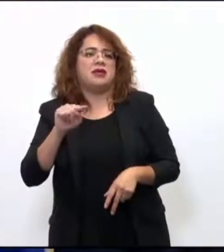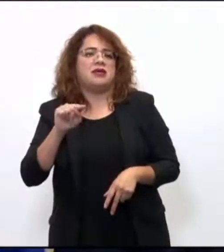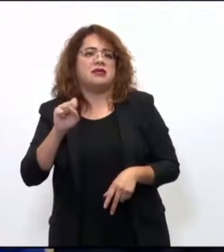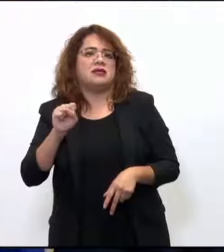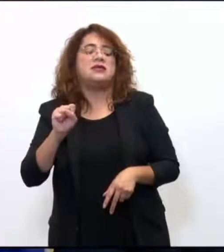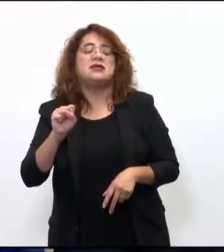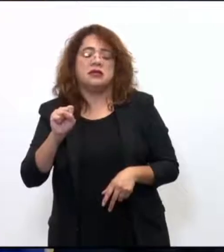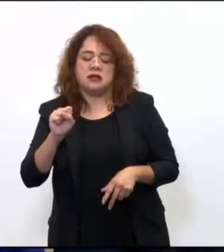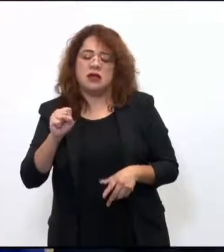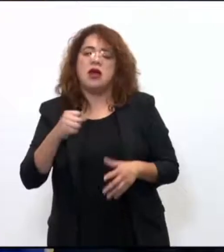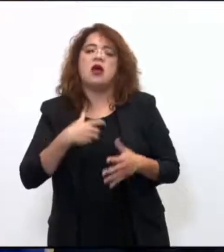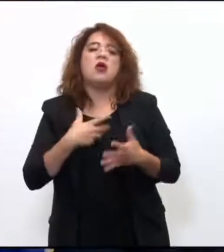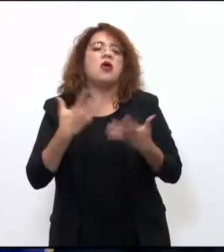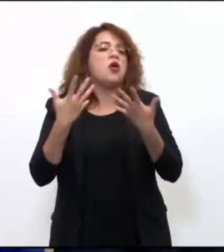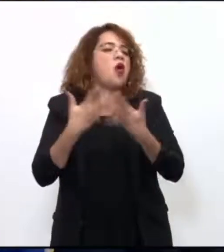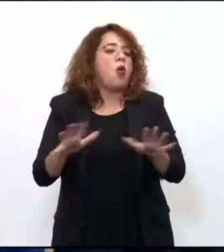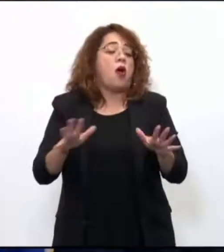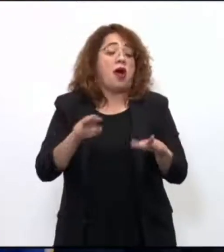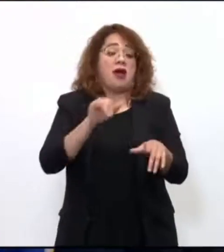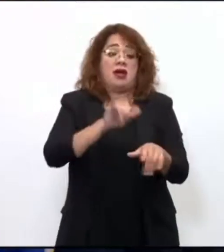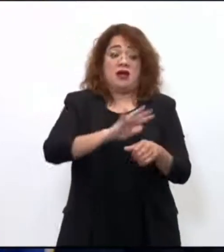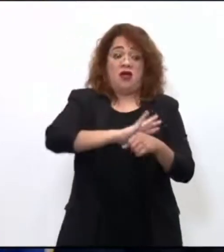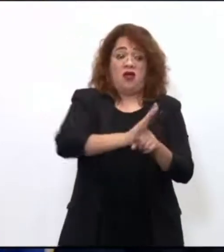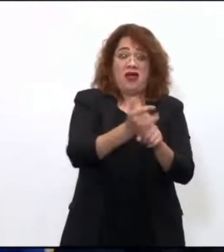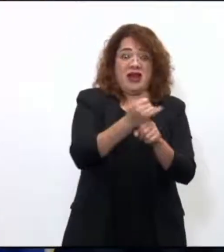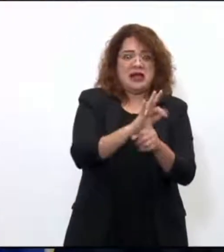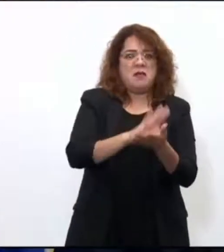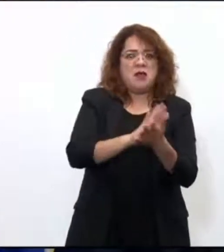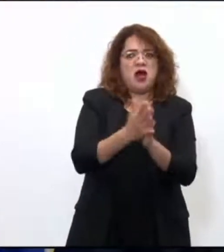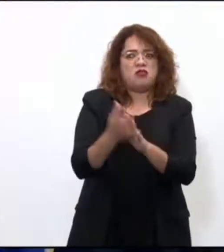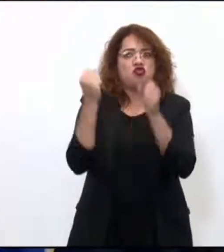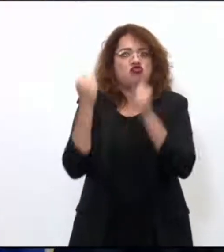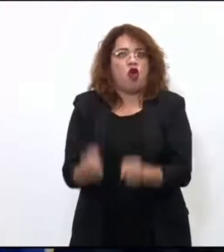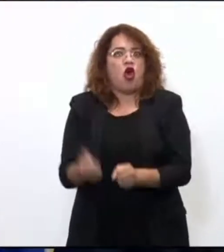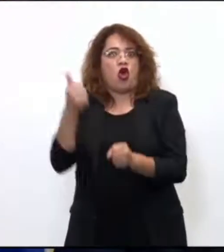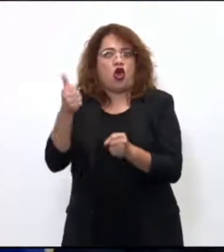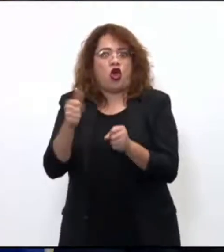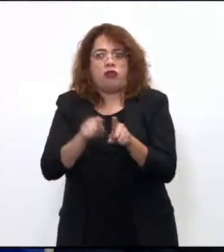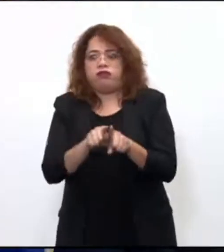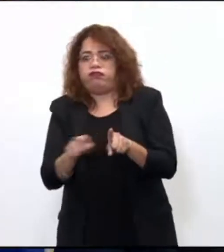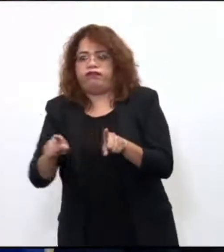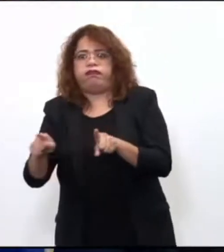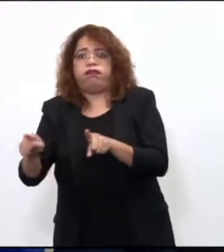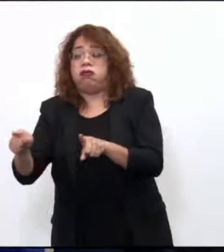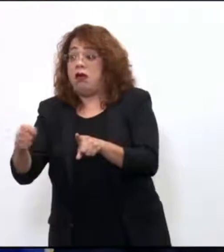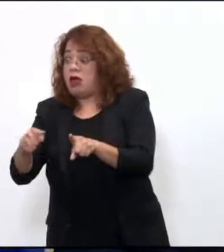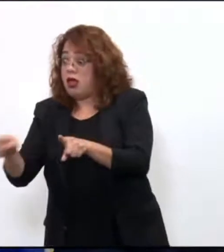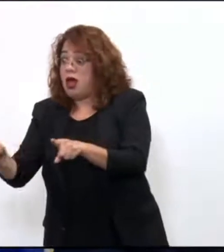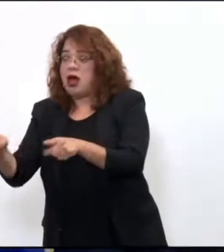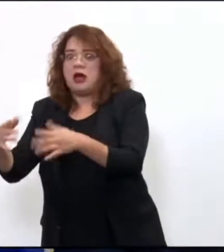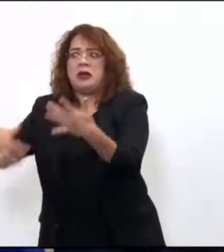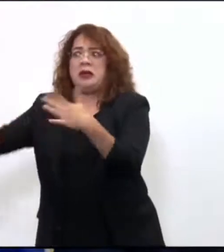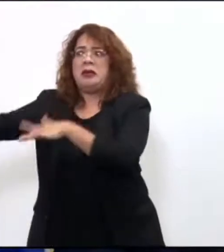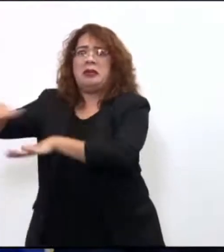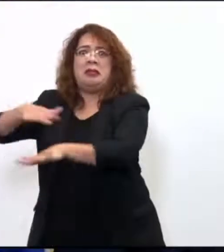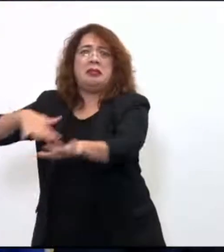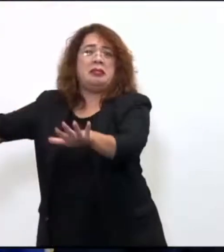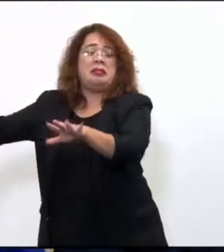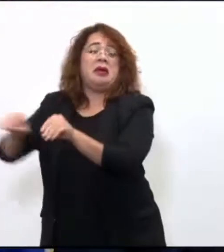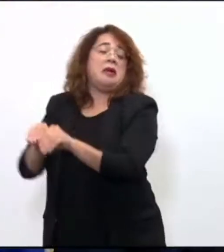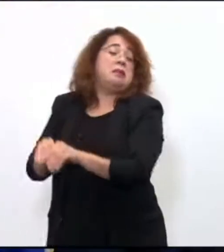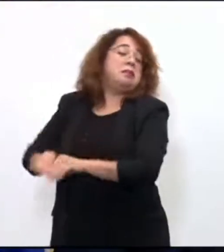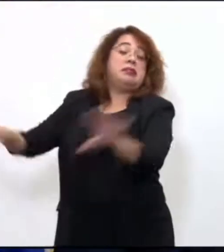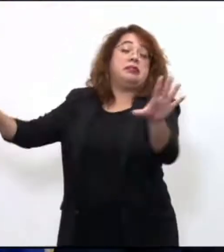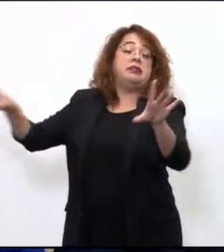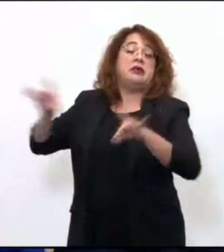mute. Así que, por favor, vacúnase. La doctora Davis compartió información sobre el